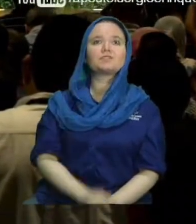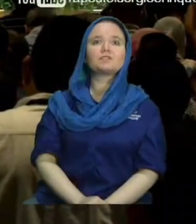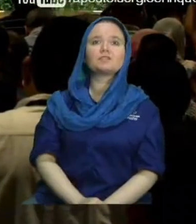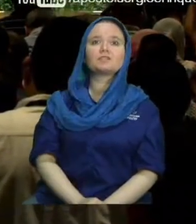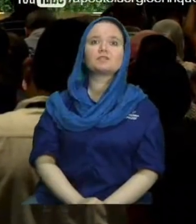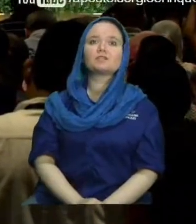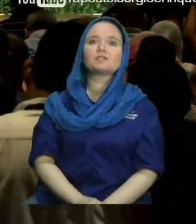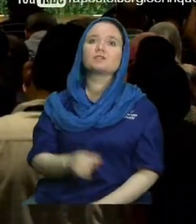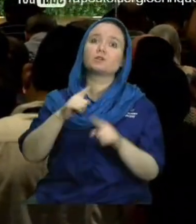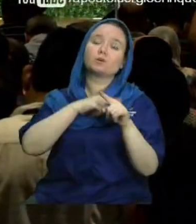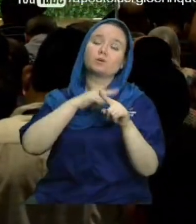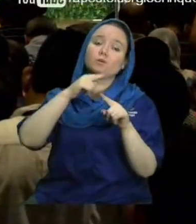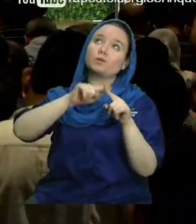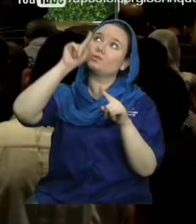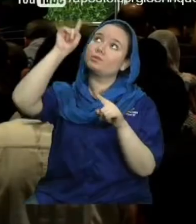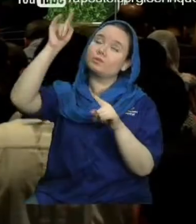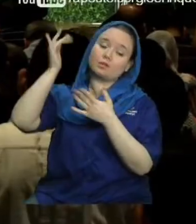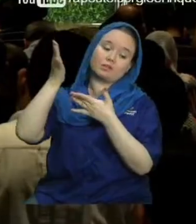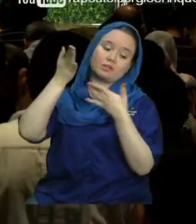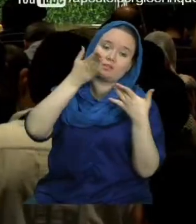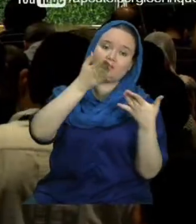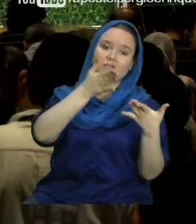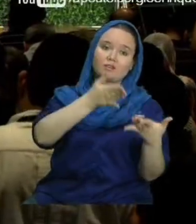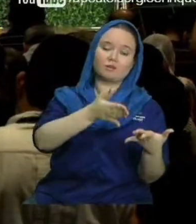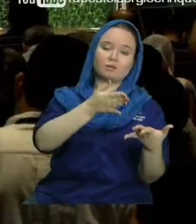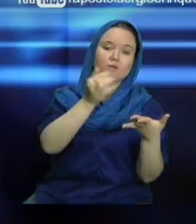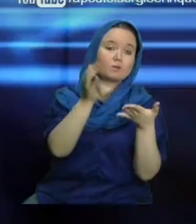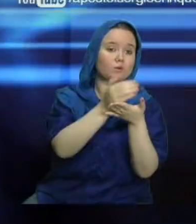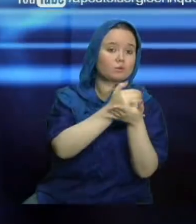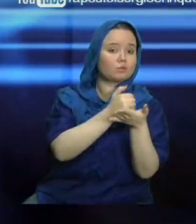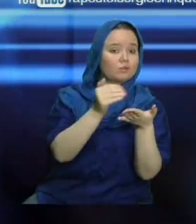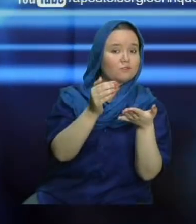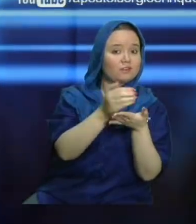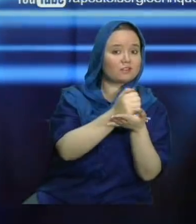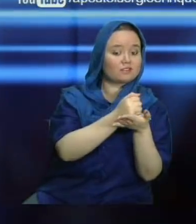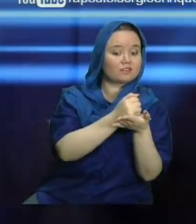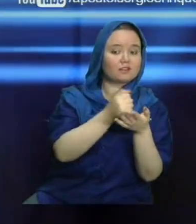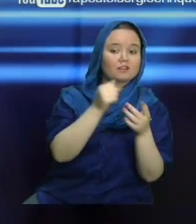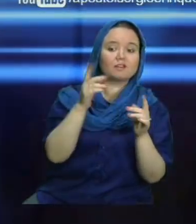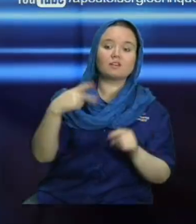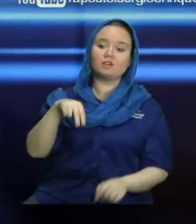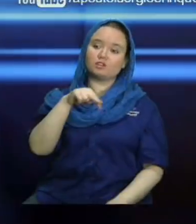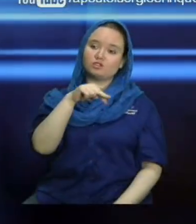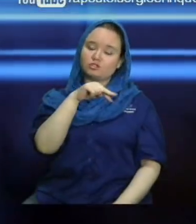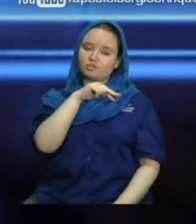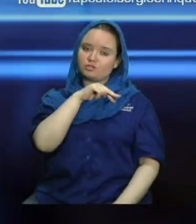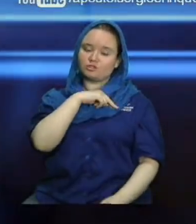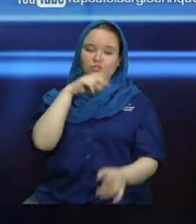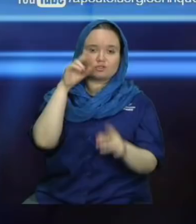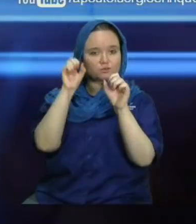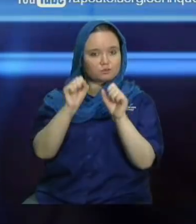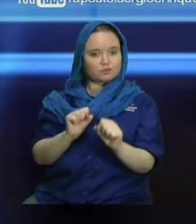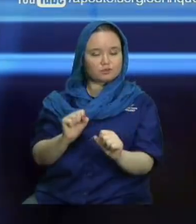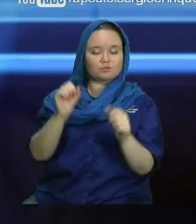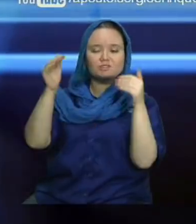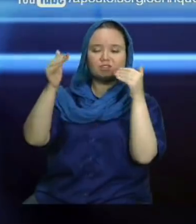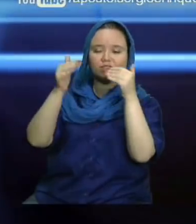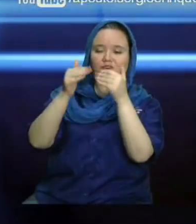Cuando Él se entregó a sí mismo como ofrenda, venimos nosotros por su sangre